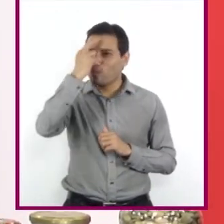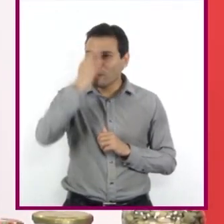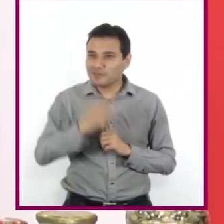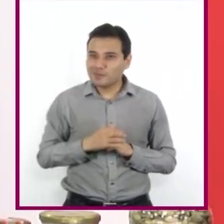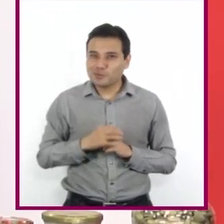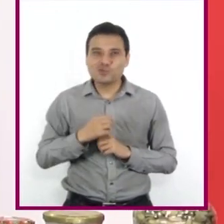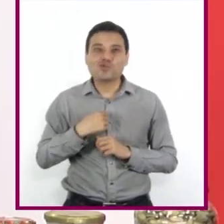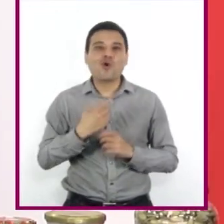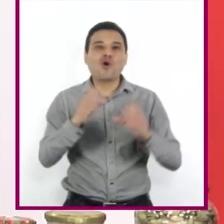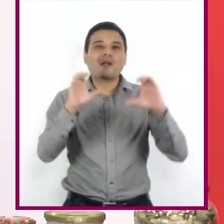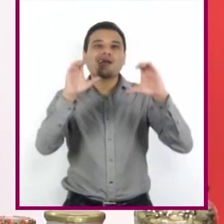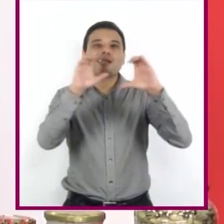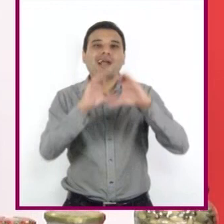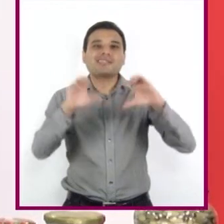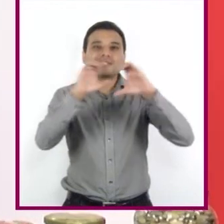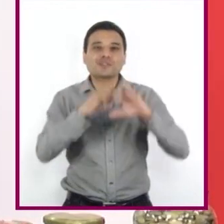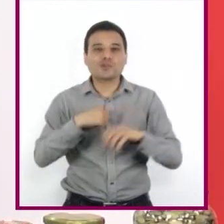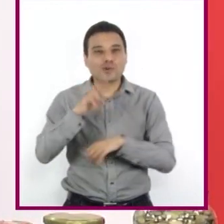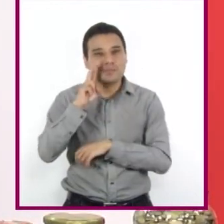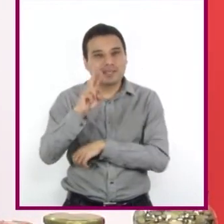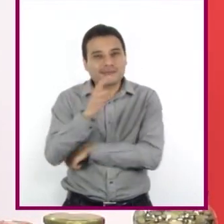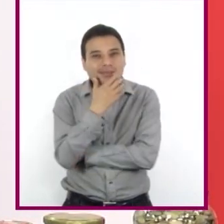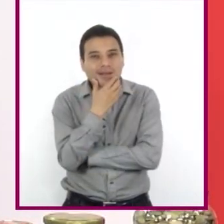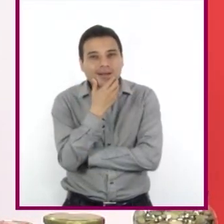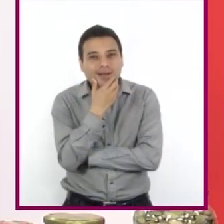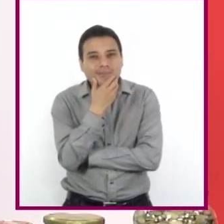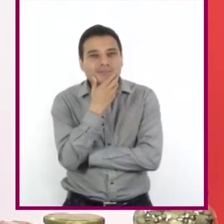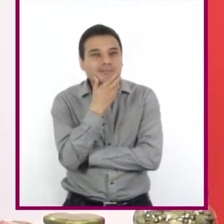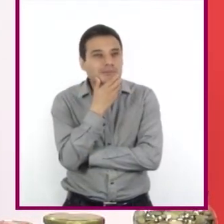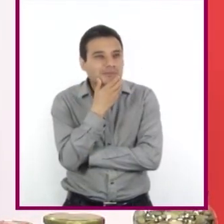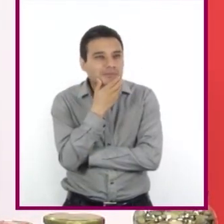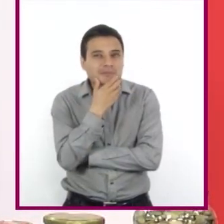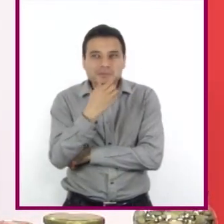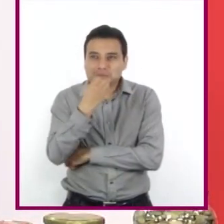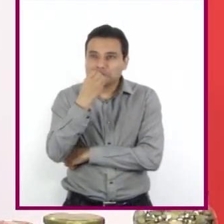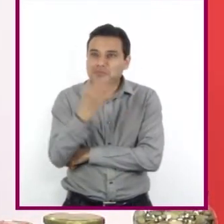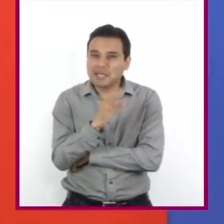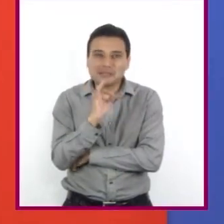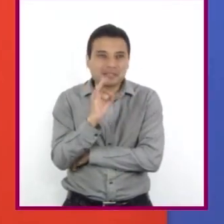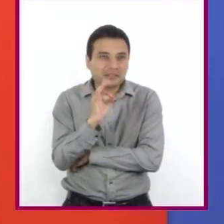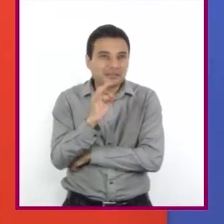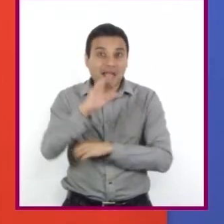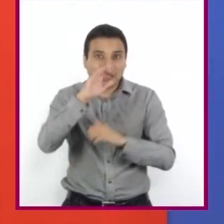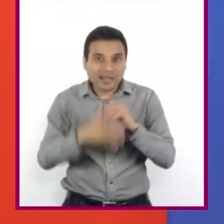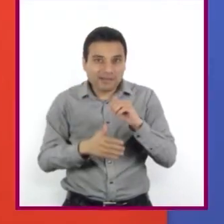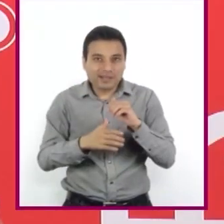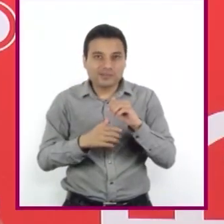de algún concierto donde a la orquesta todo nos salió bien.